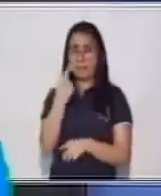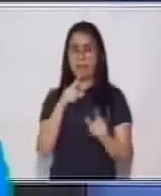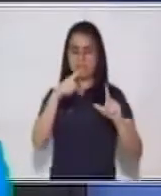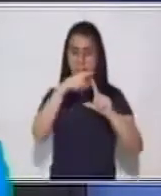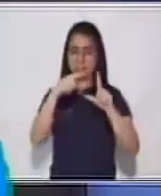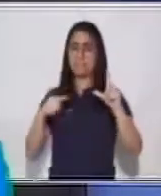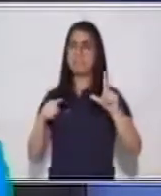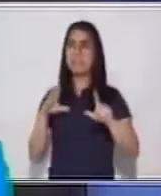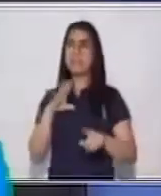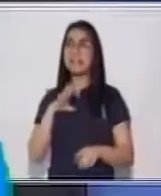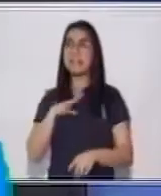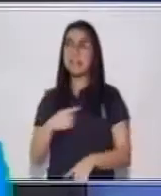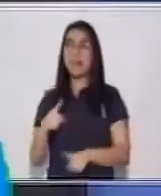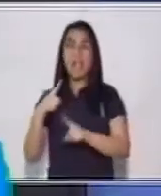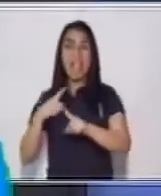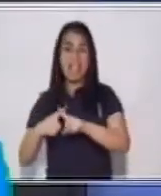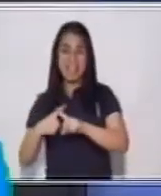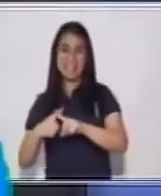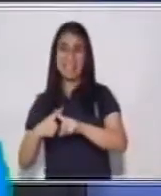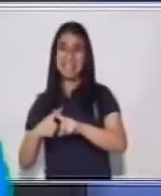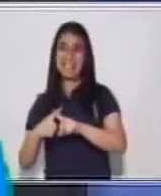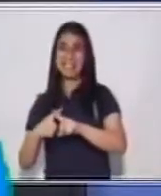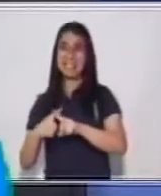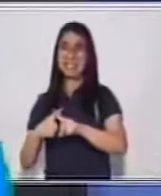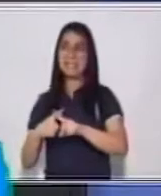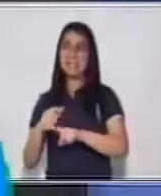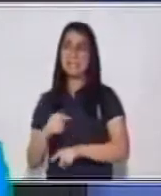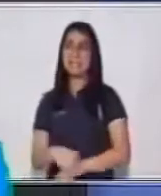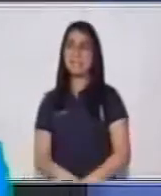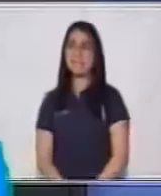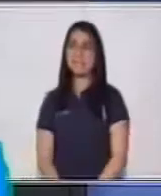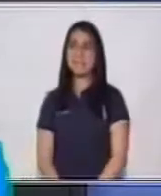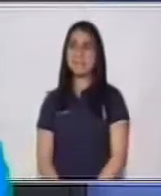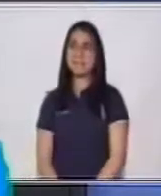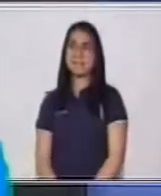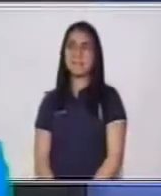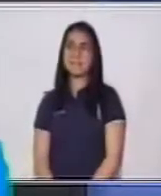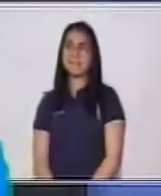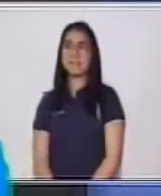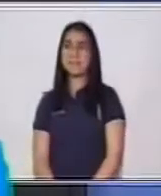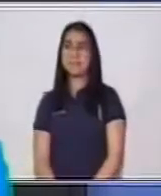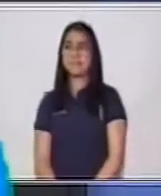a quedar X por la tangente de 60 igual a A.